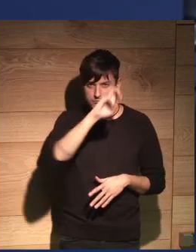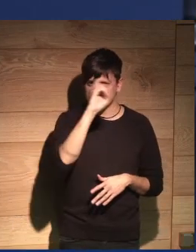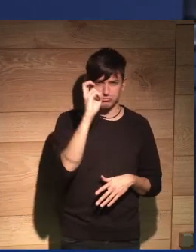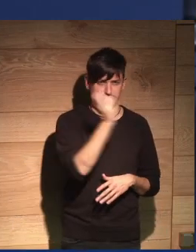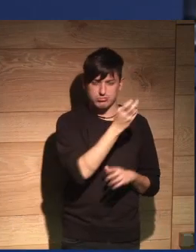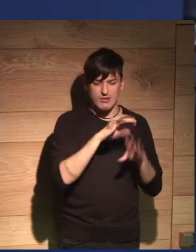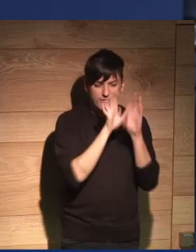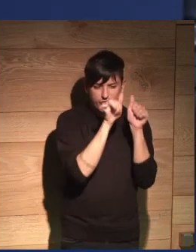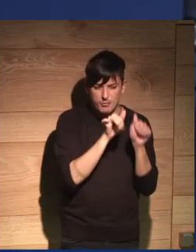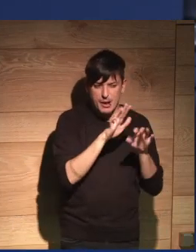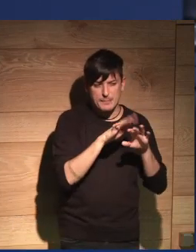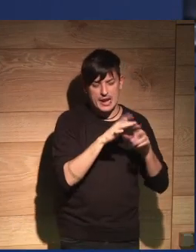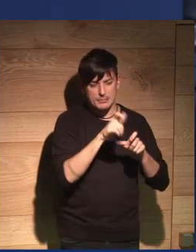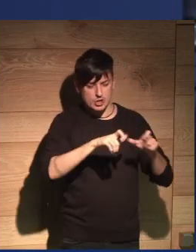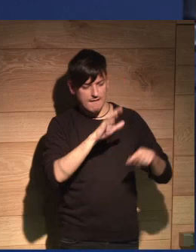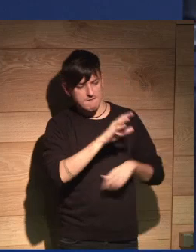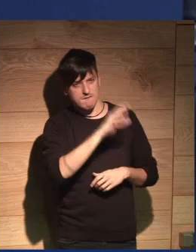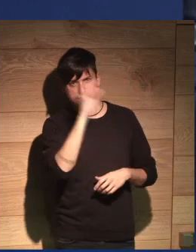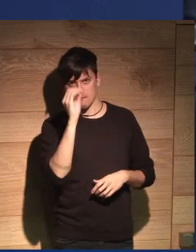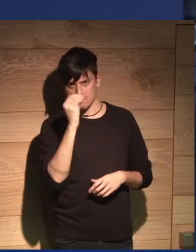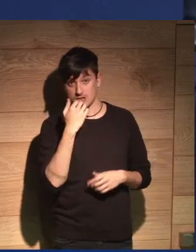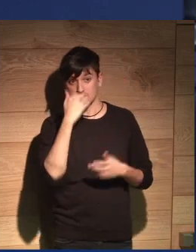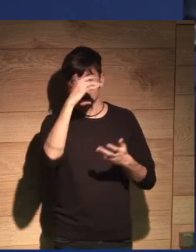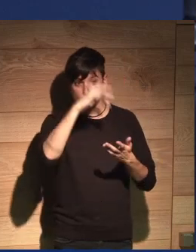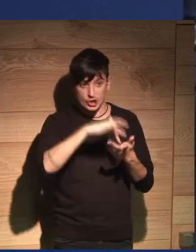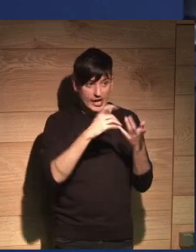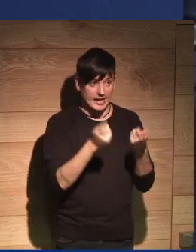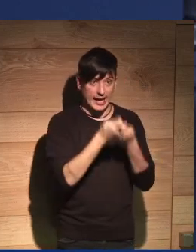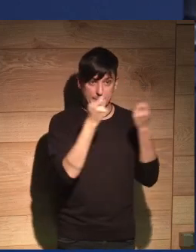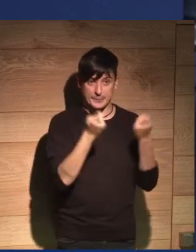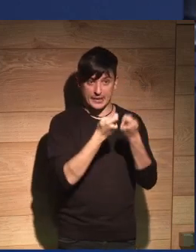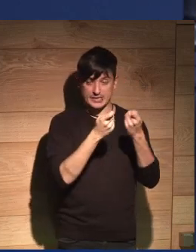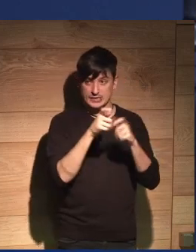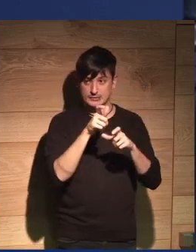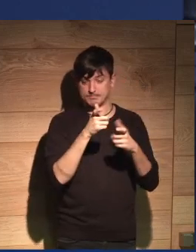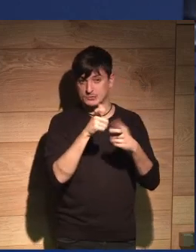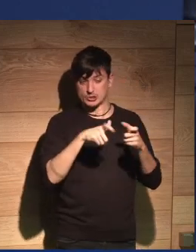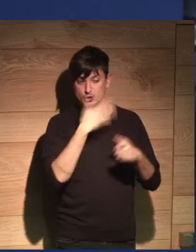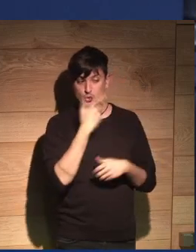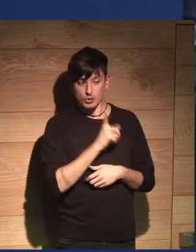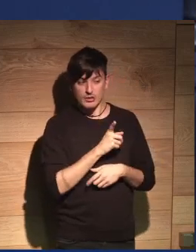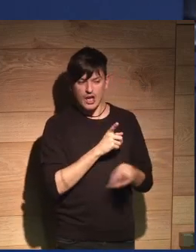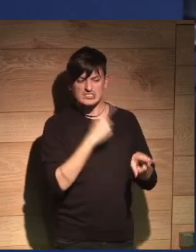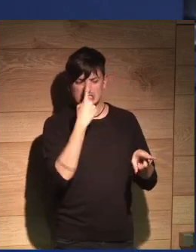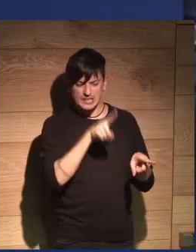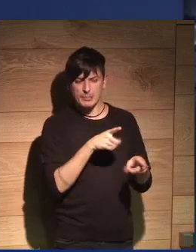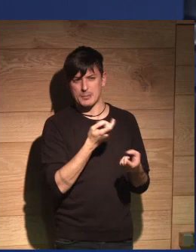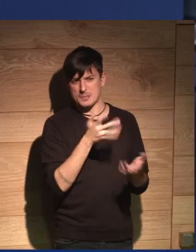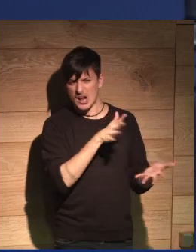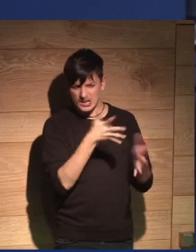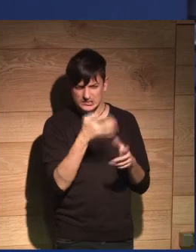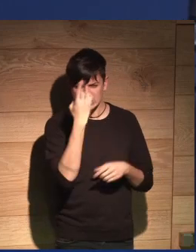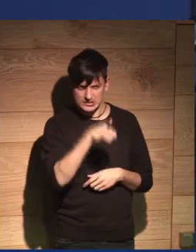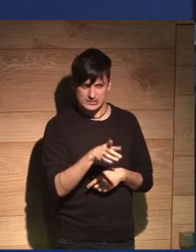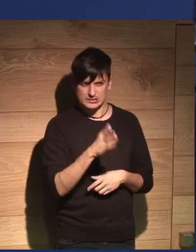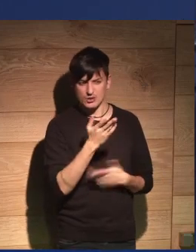una forma entendible, pero sobre todo para que la gente, cuando lleguen esas campañas basadas en el desconocimiento, sepan de qué van, sepa esto que está